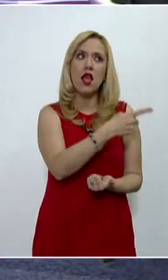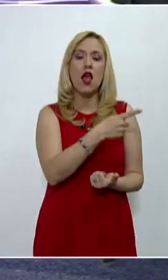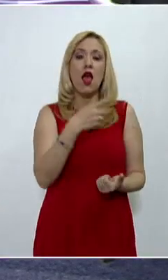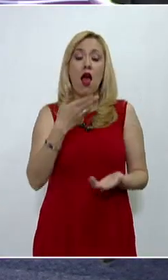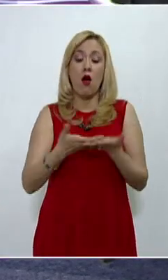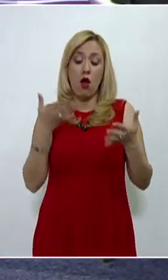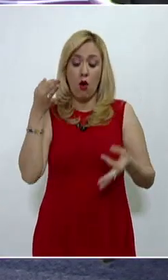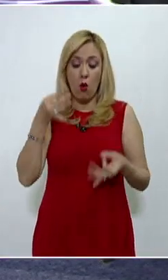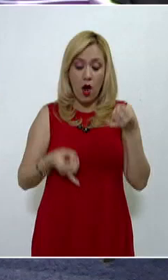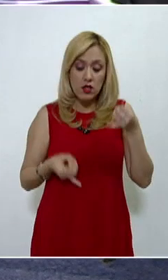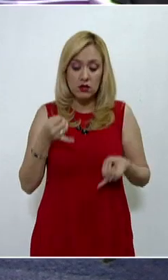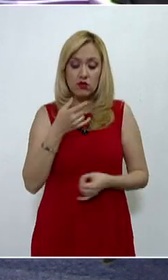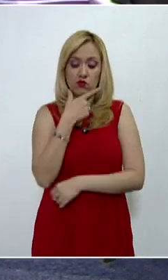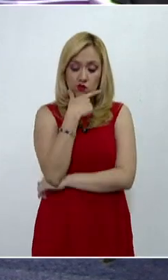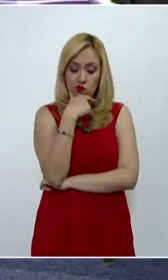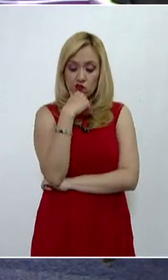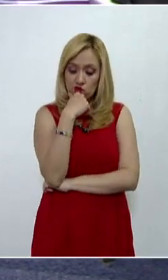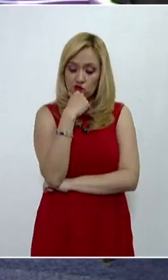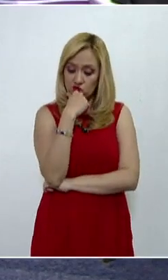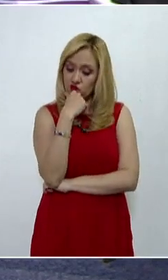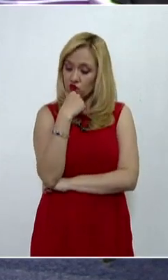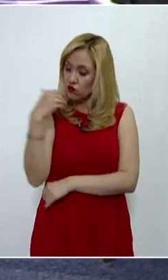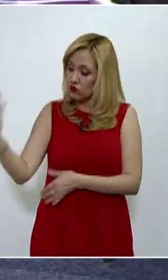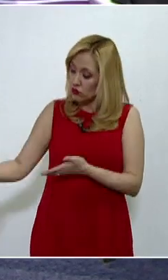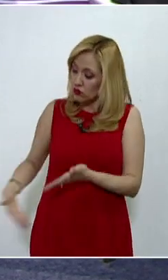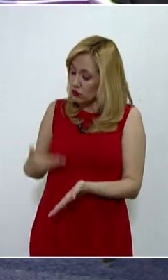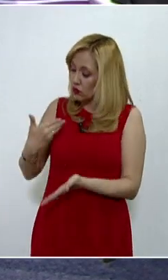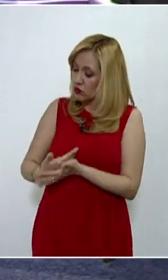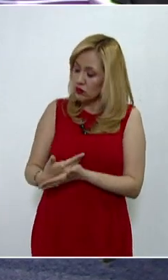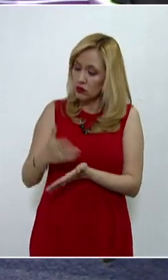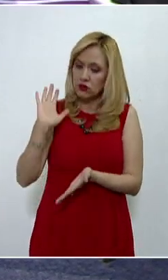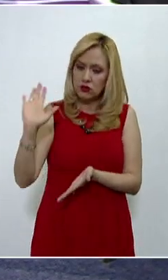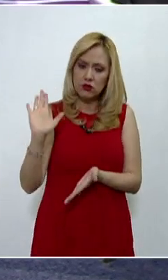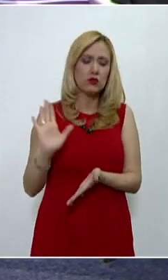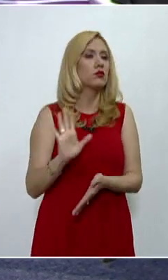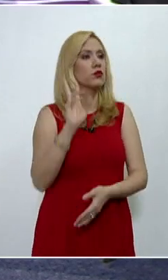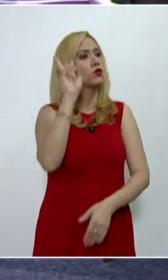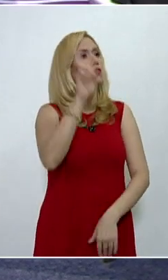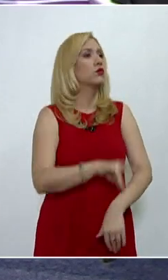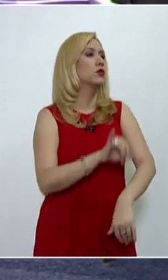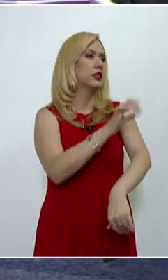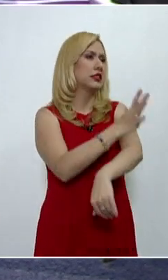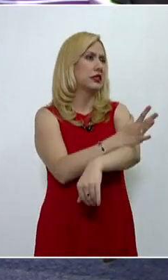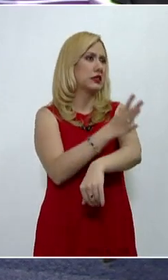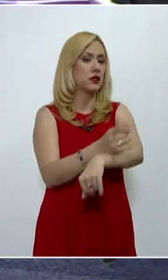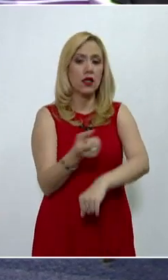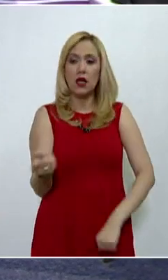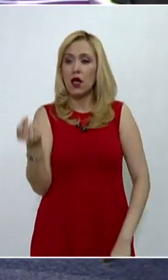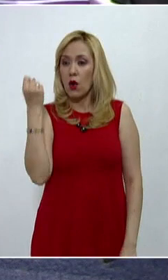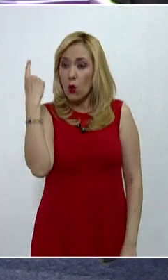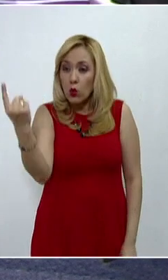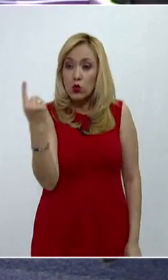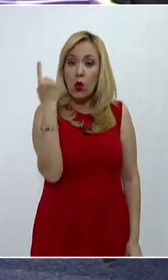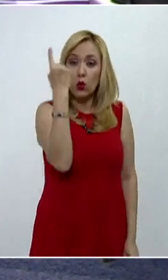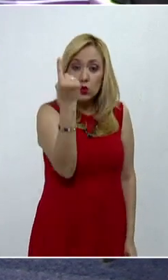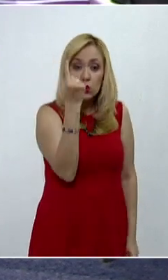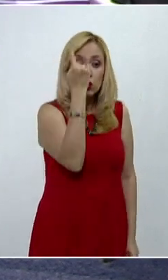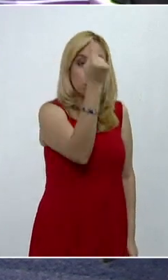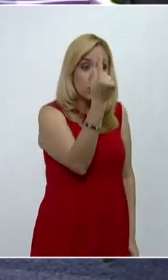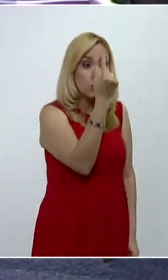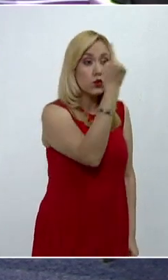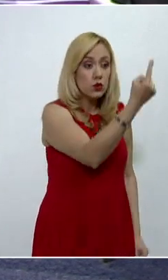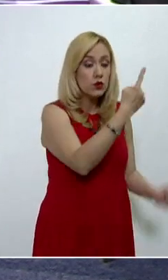estricto respecto de la solicitud que se está planteando para justificar caso por caso, ¿no?, la pertinencia